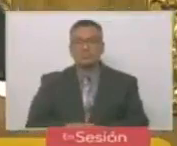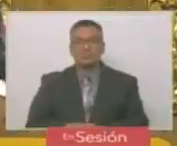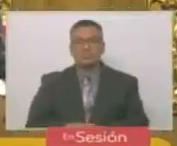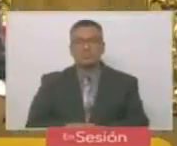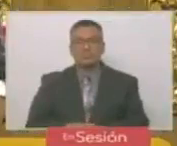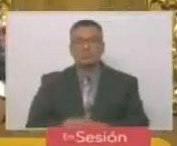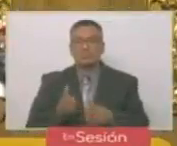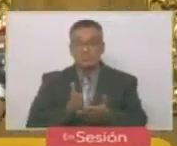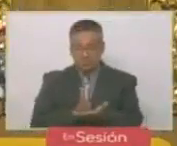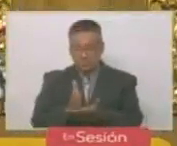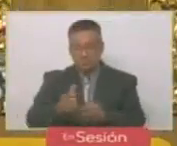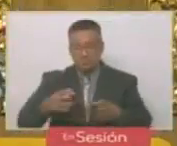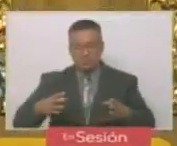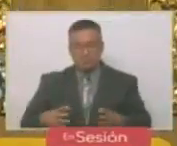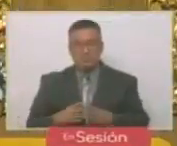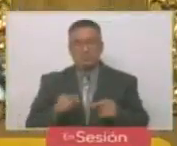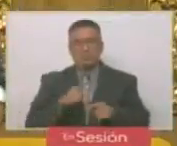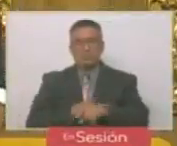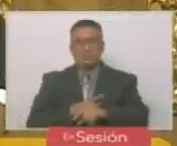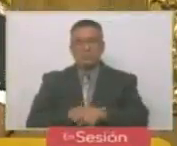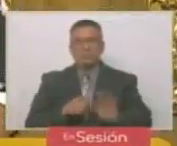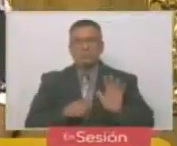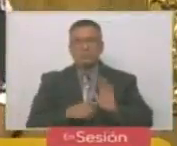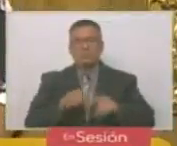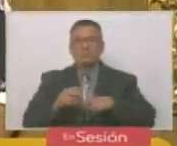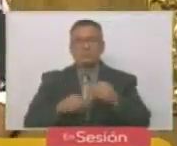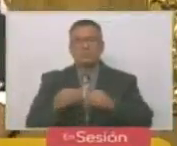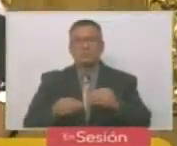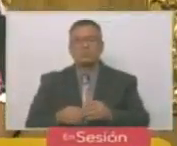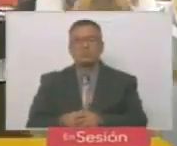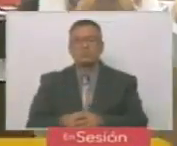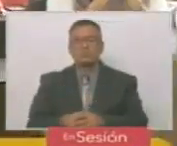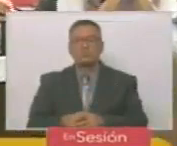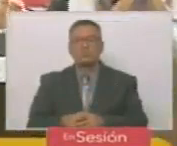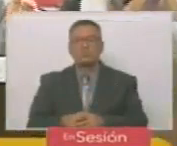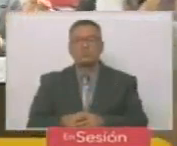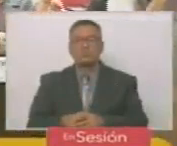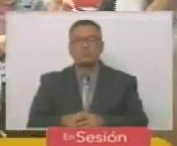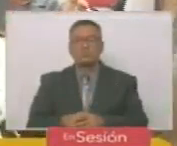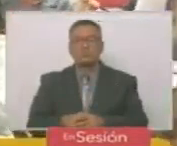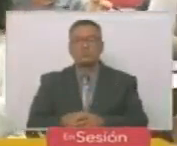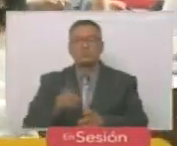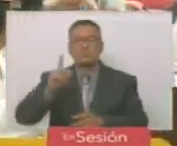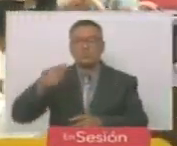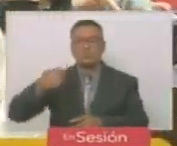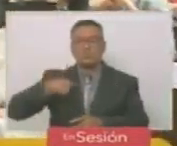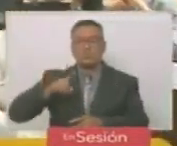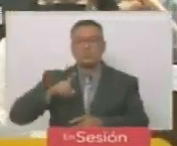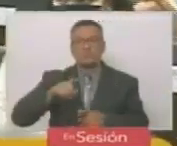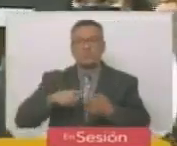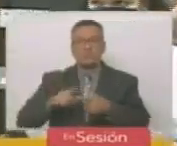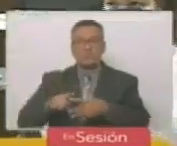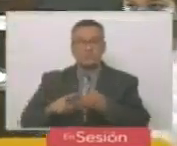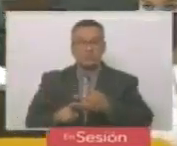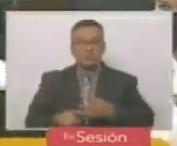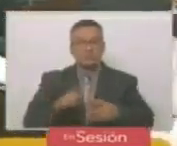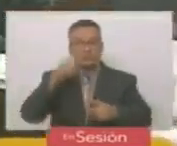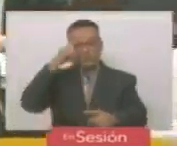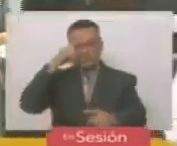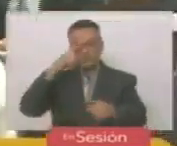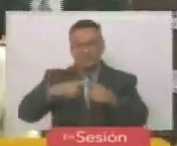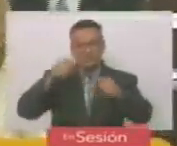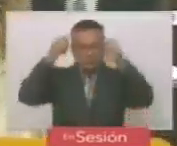sigue acompañando durante... Un minuto, diputada. Bueno, presidente. Pero también tenemos otros antecedentes al desafío de